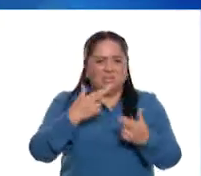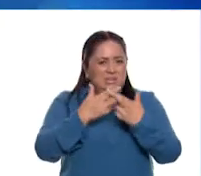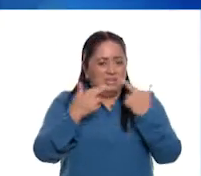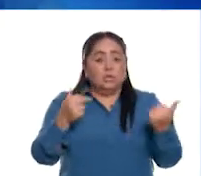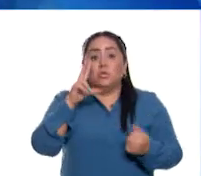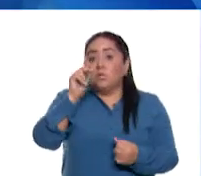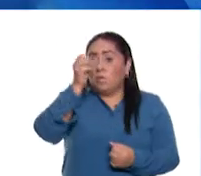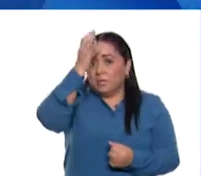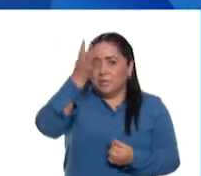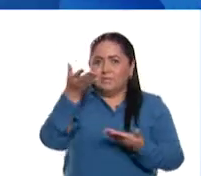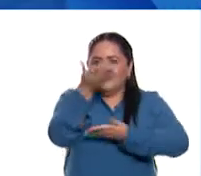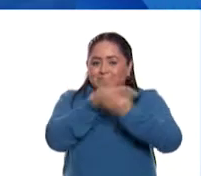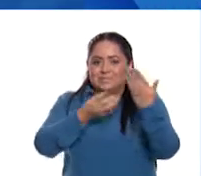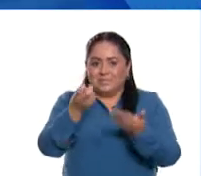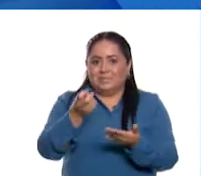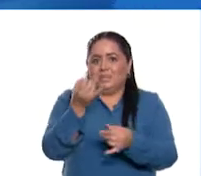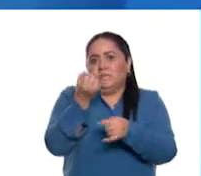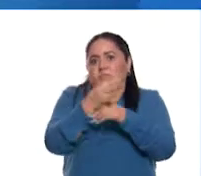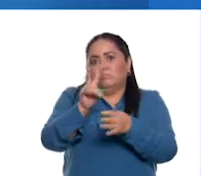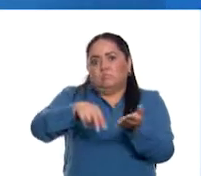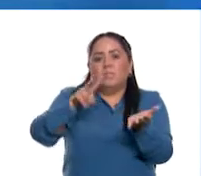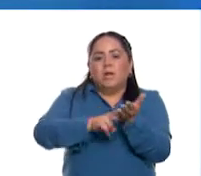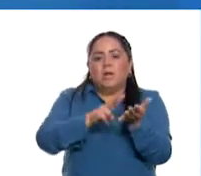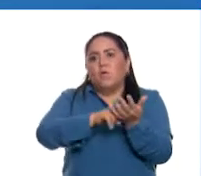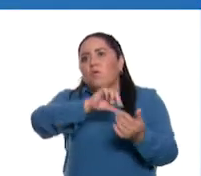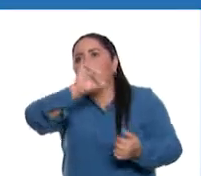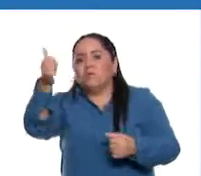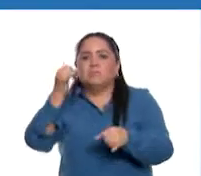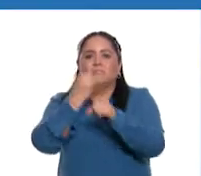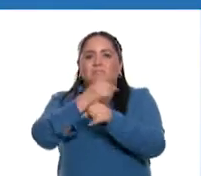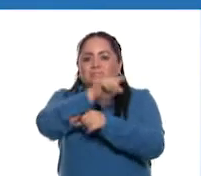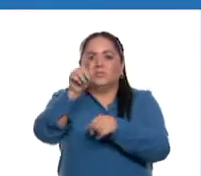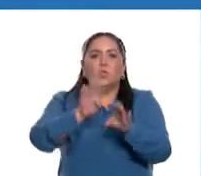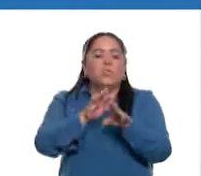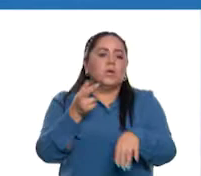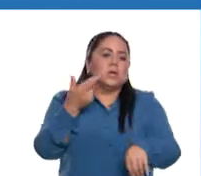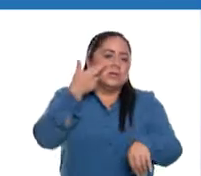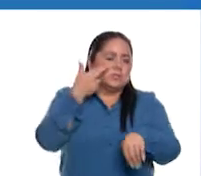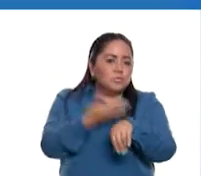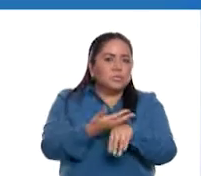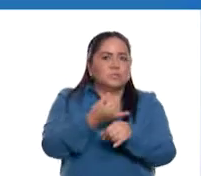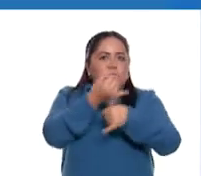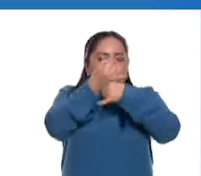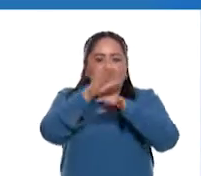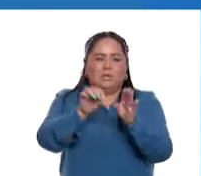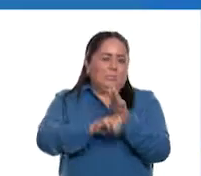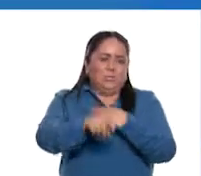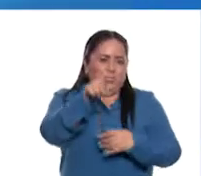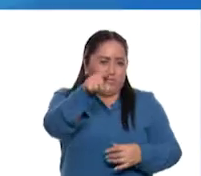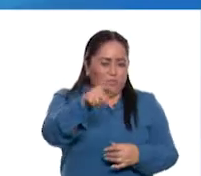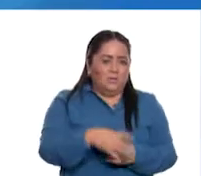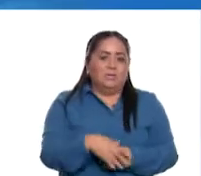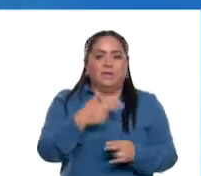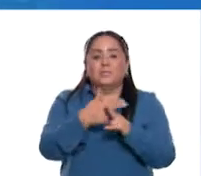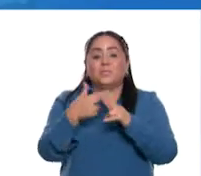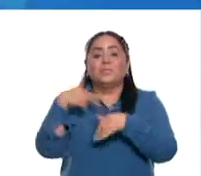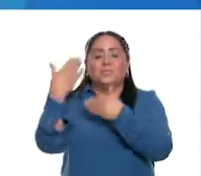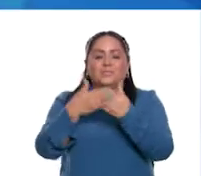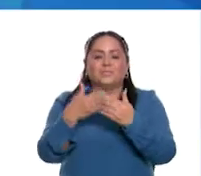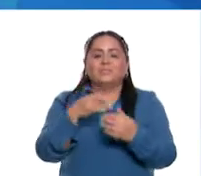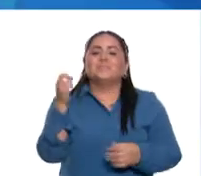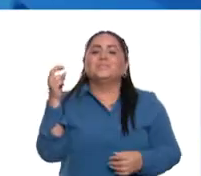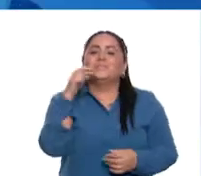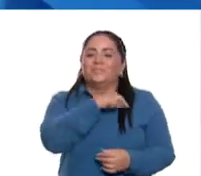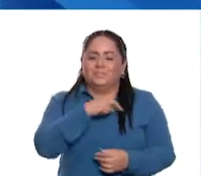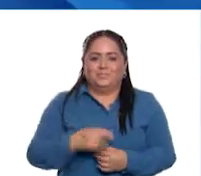No olvides compartir esta valiosa información con otros cibernautas responsables e informados como tú. ¡Hasta la próxima,